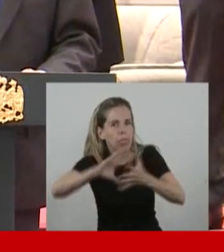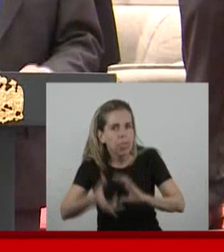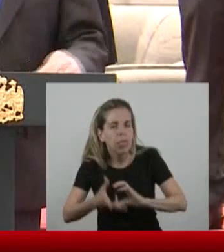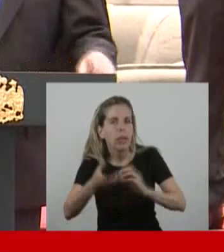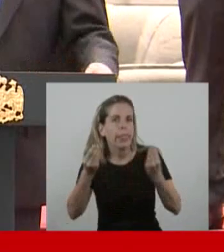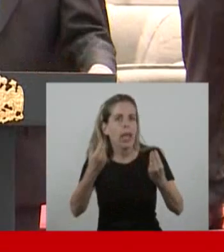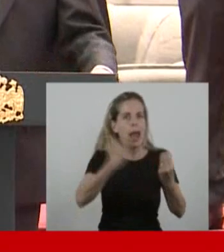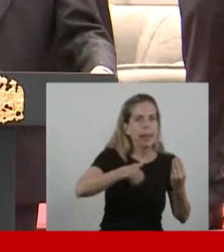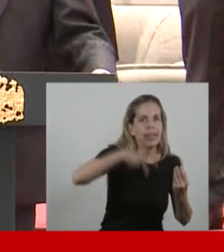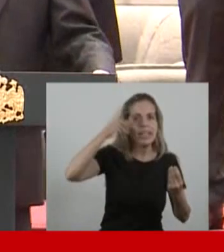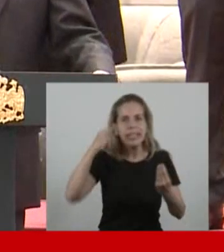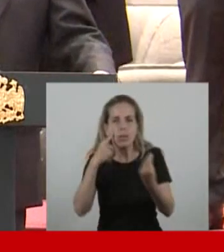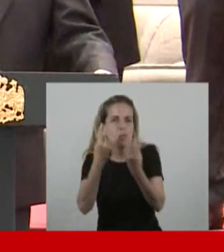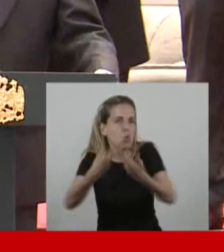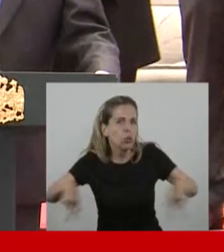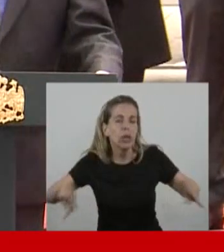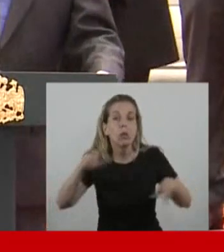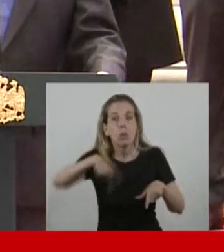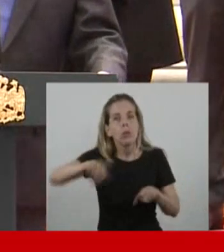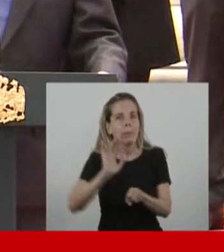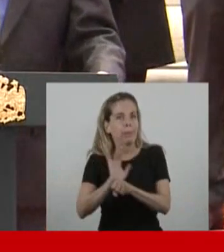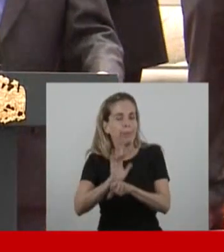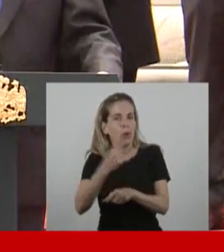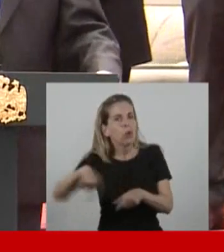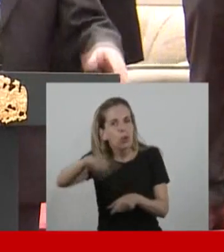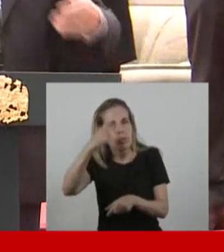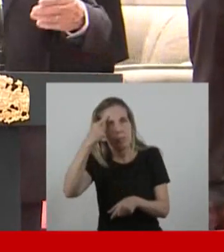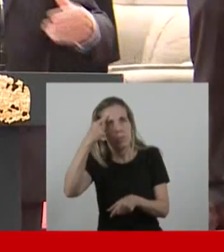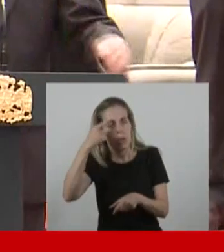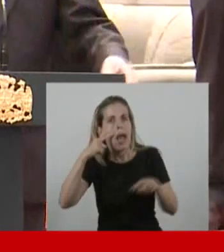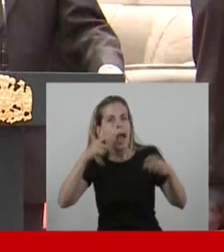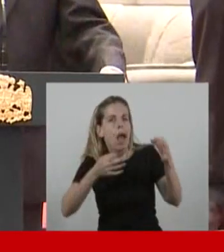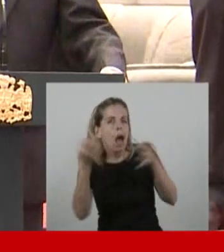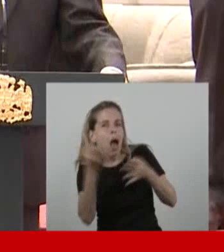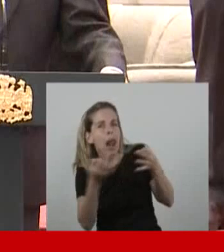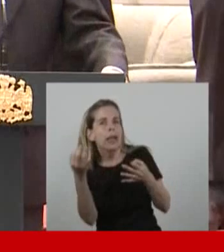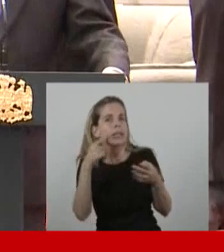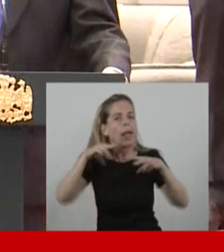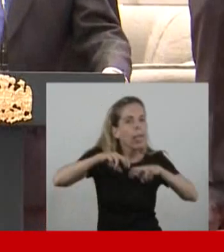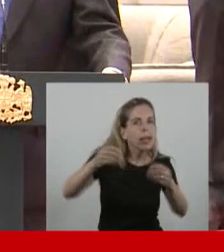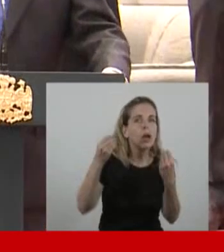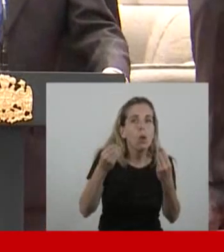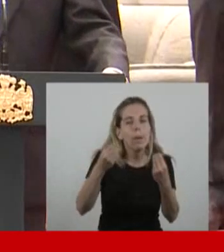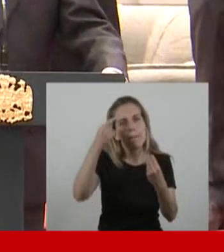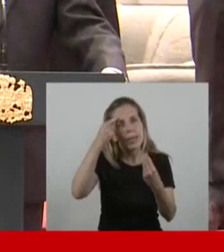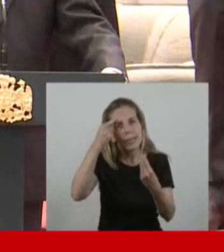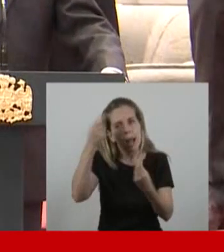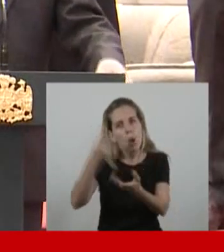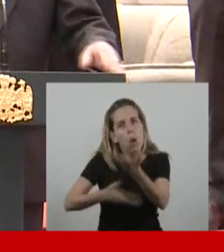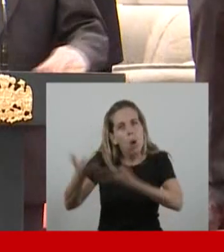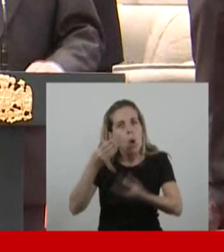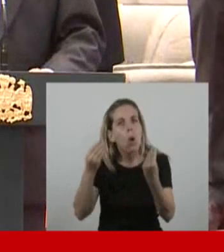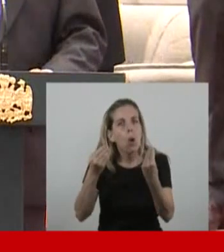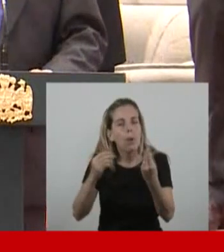cordillera. Por eso hemos desafiado y hemos analizado cómo enfrentar los problemas y también